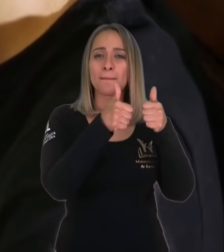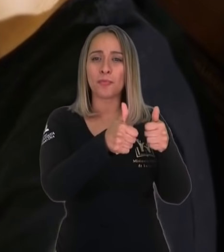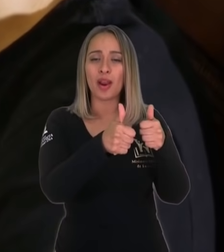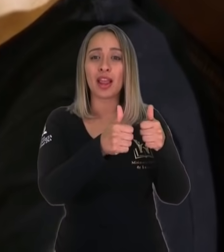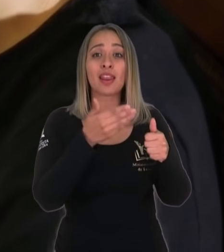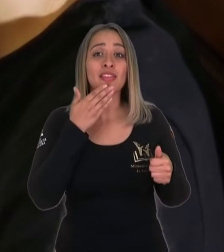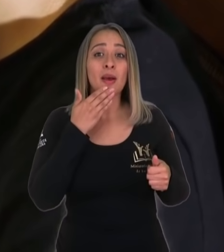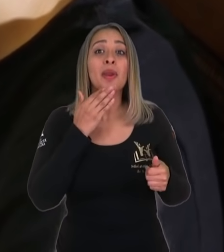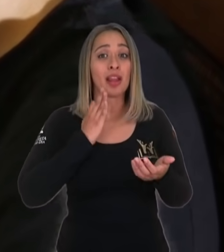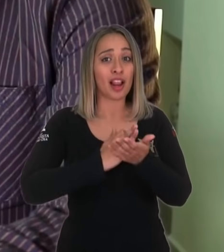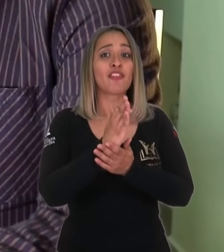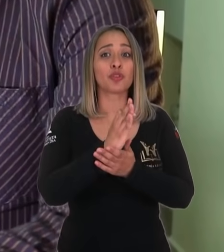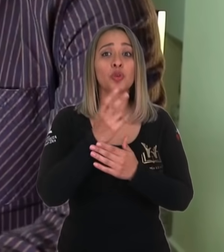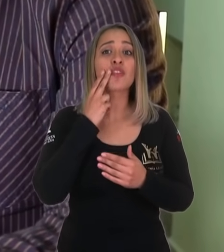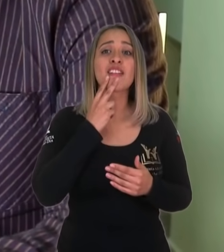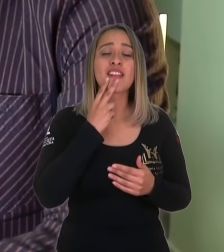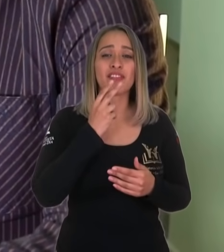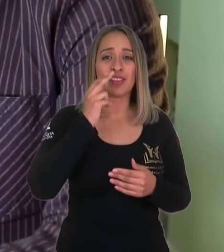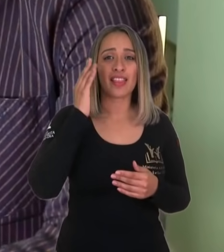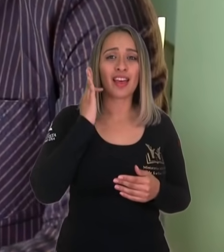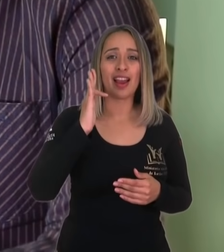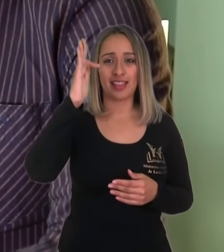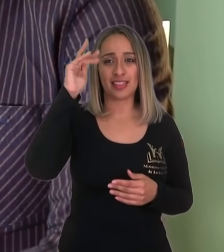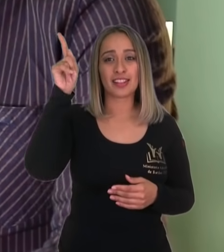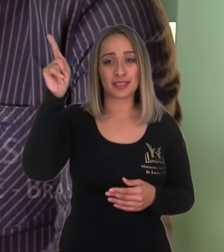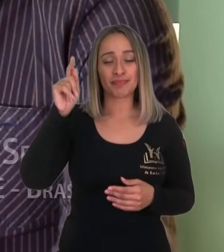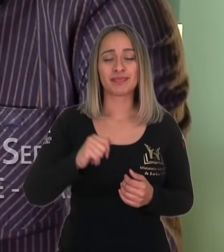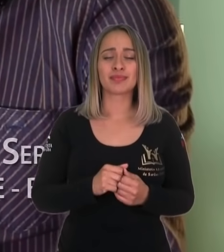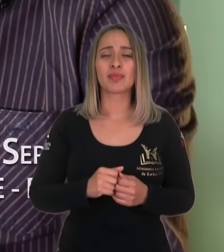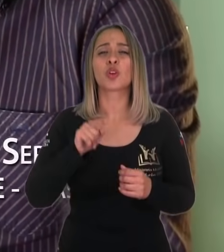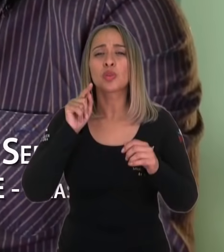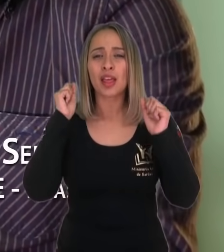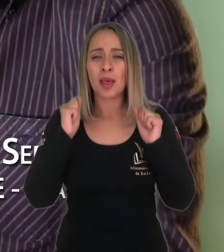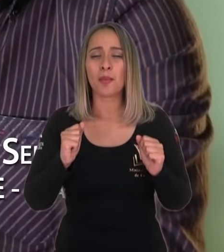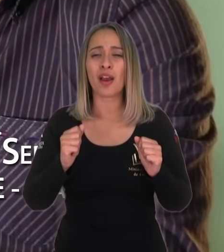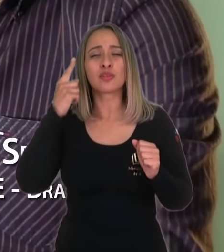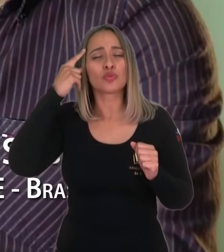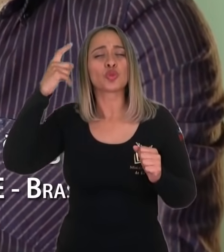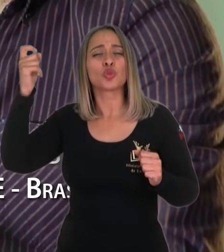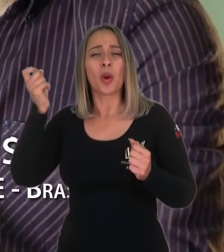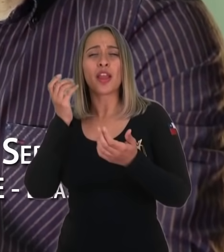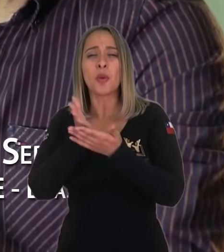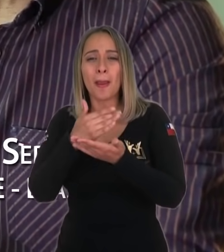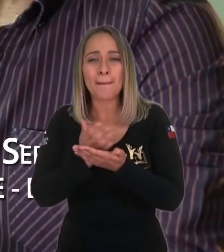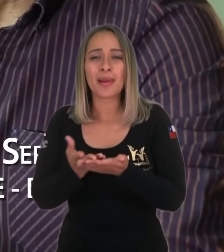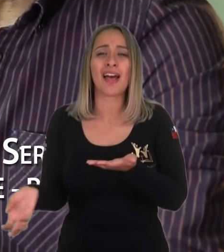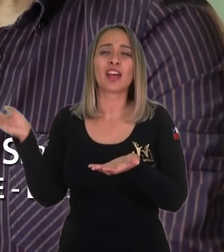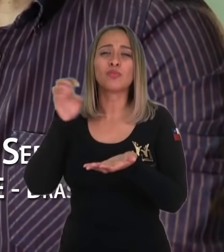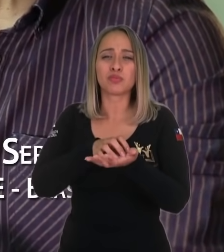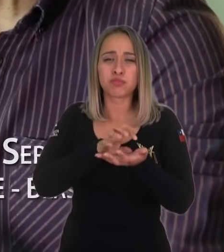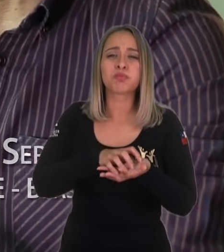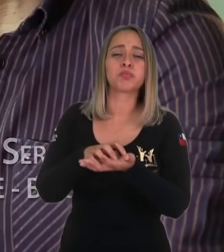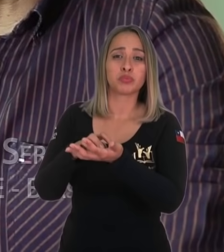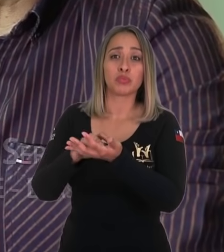en la vida eterna. Que ustedes puedan entregar en las manos del Señor todos los sueños y proyectos y tengan una vida más saludable,